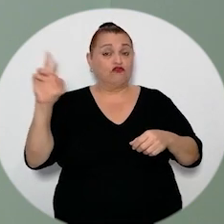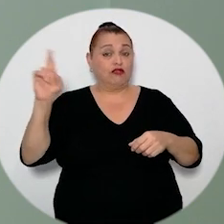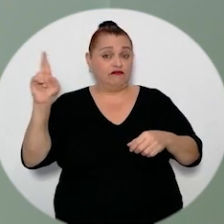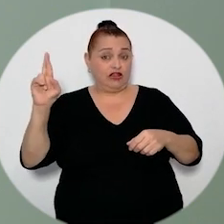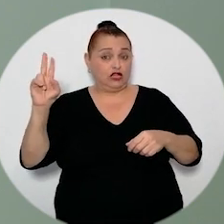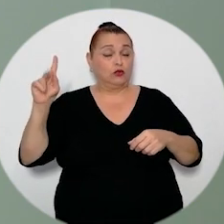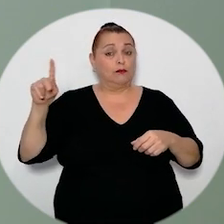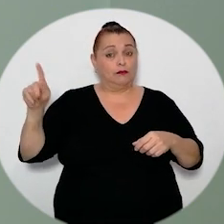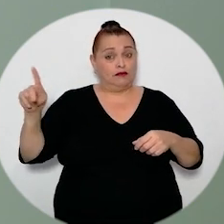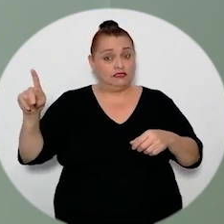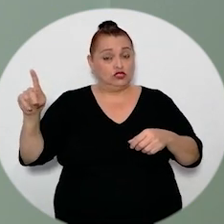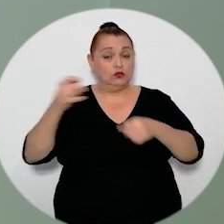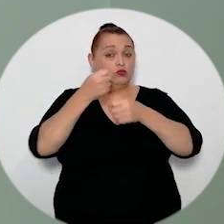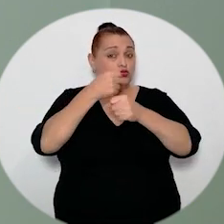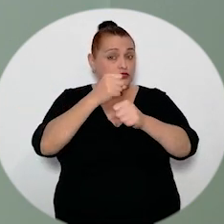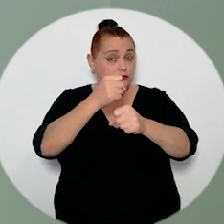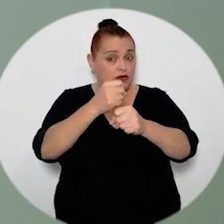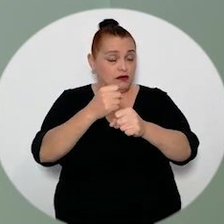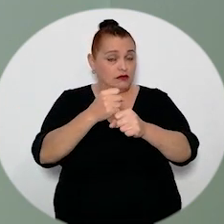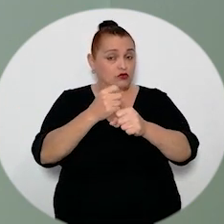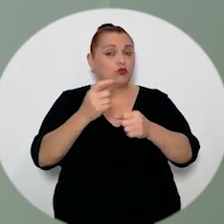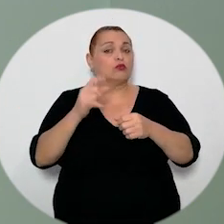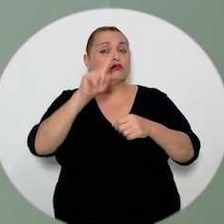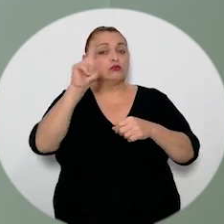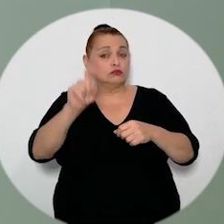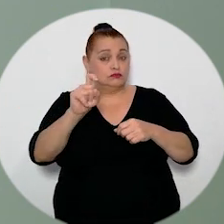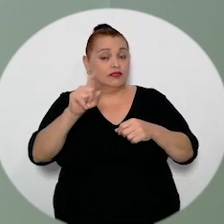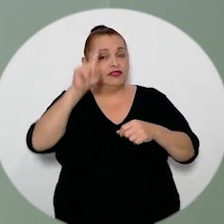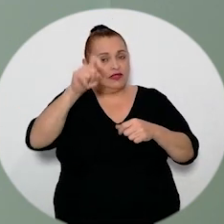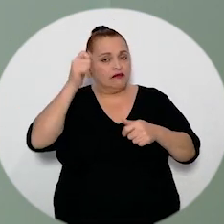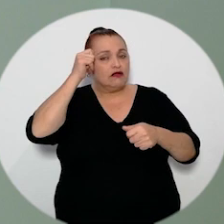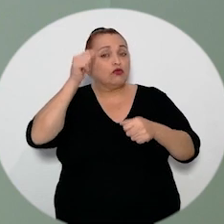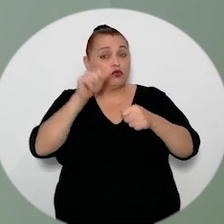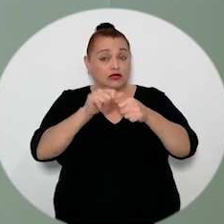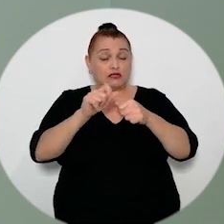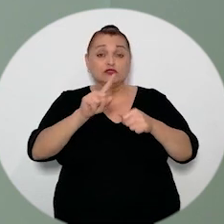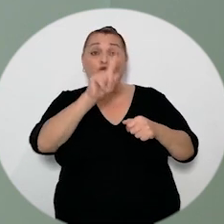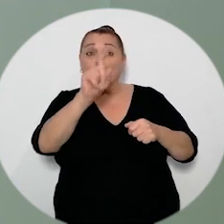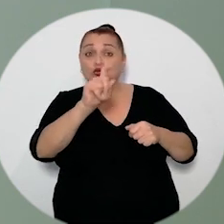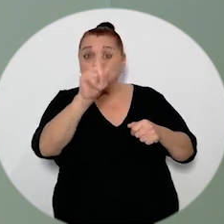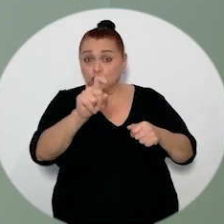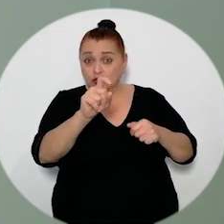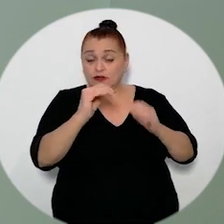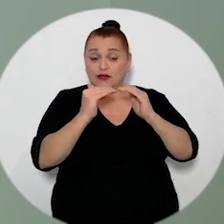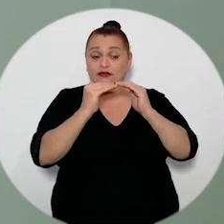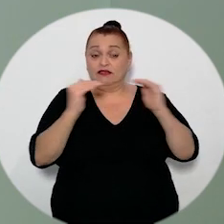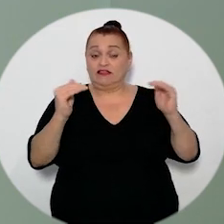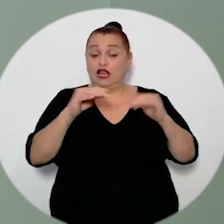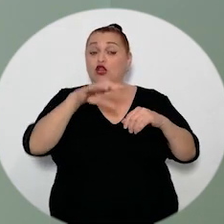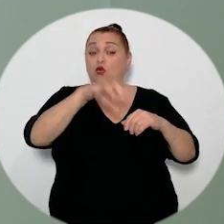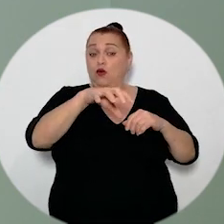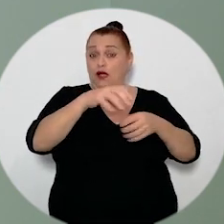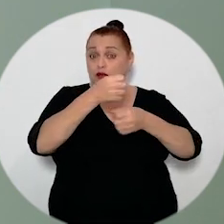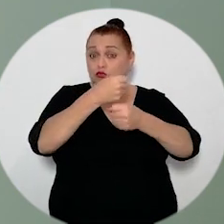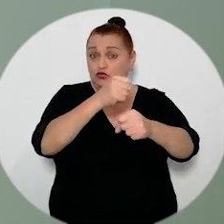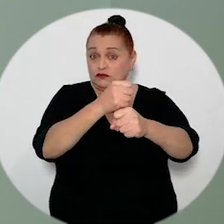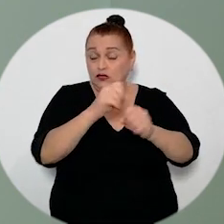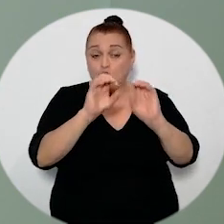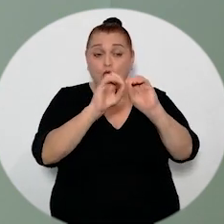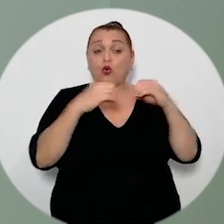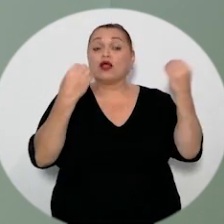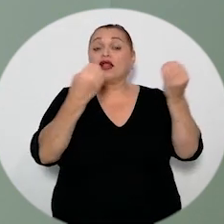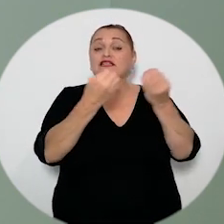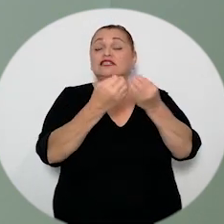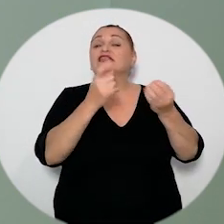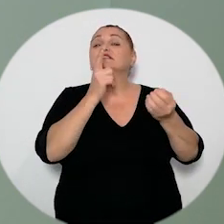el referéndum y el plebiscito municipal? Debe recordarse que en el caso de las consultas a nivel local, estas son